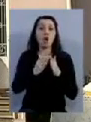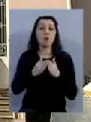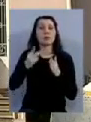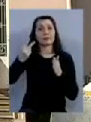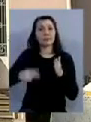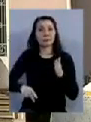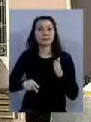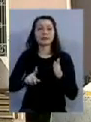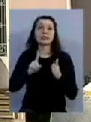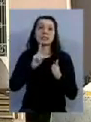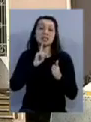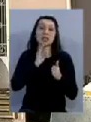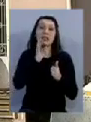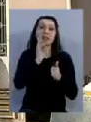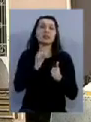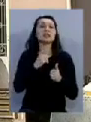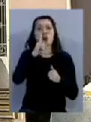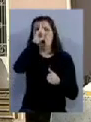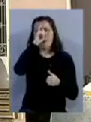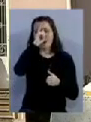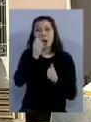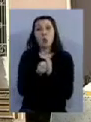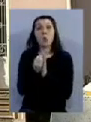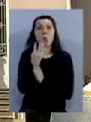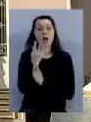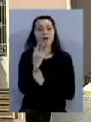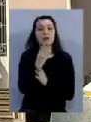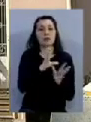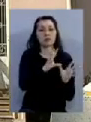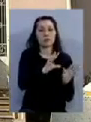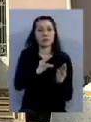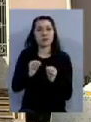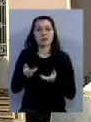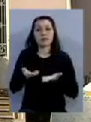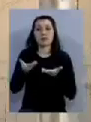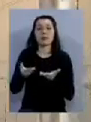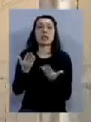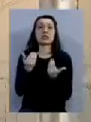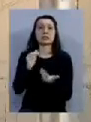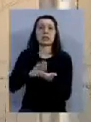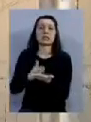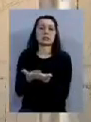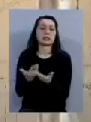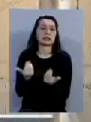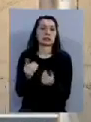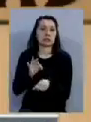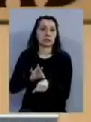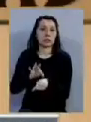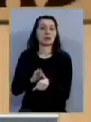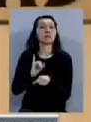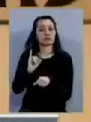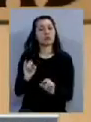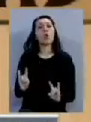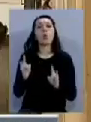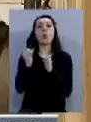para lo que se defina, pero el hospital nuevo va a responder a las necesidades actuales de salud. Sí, se